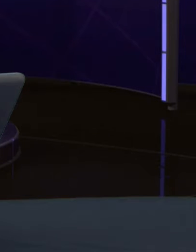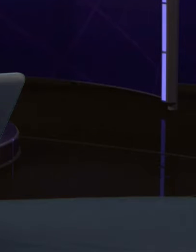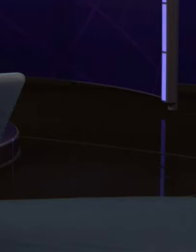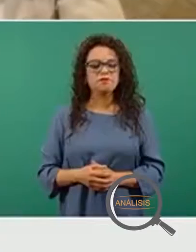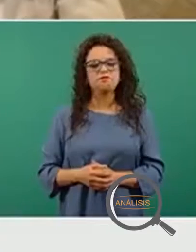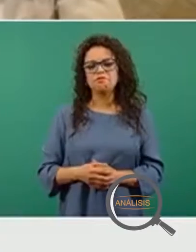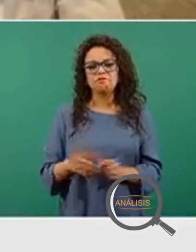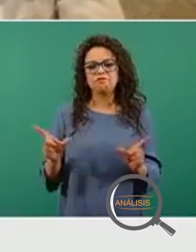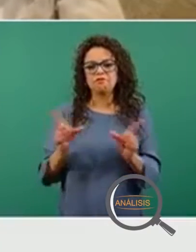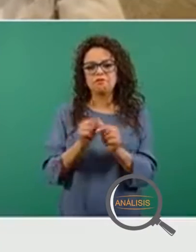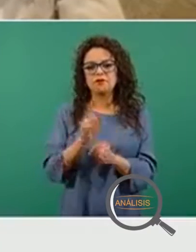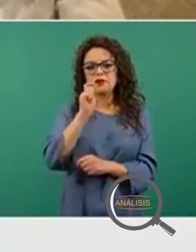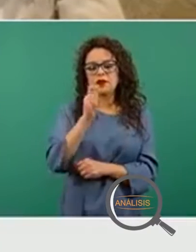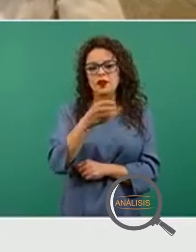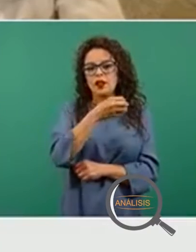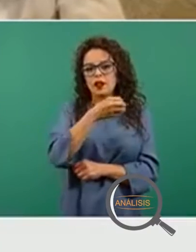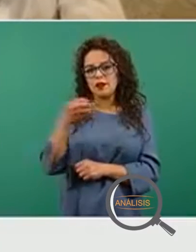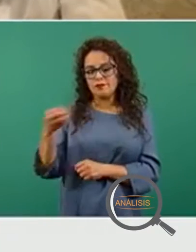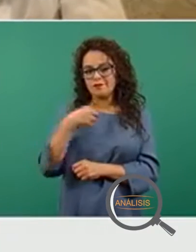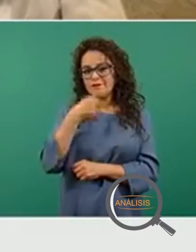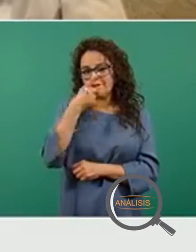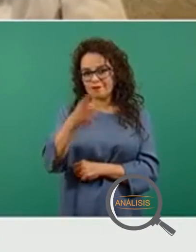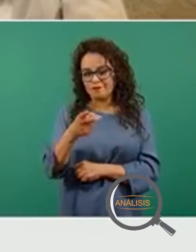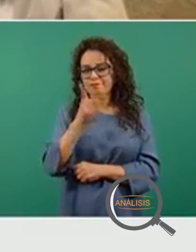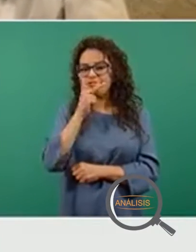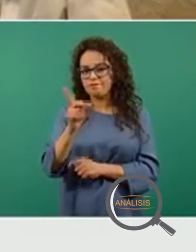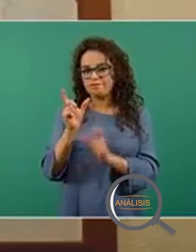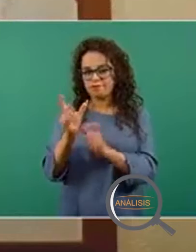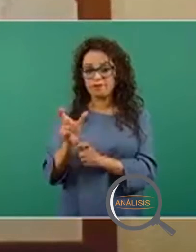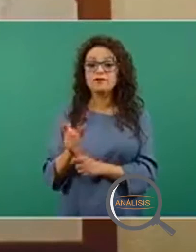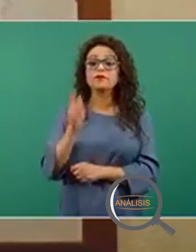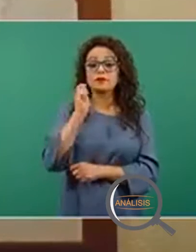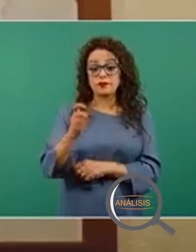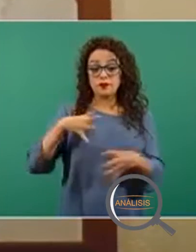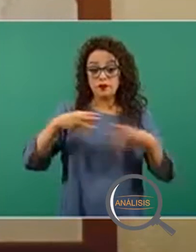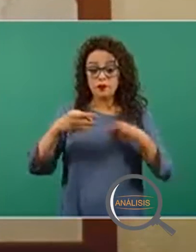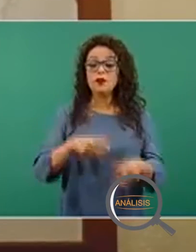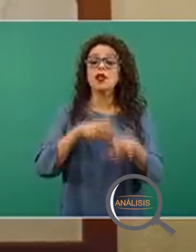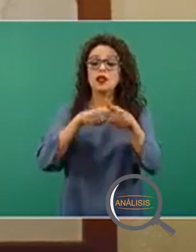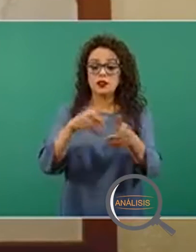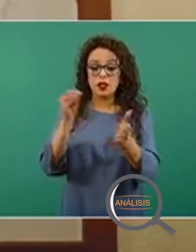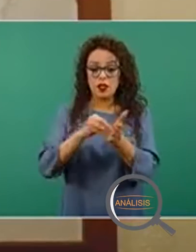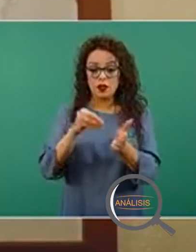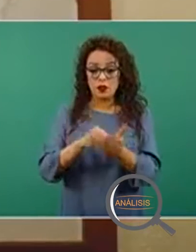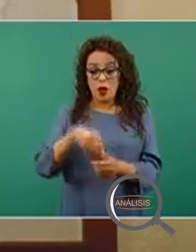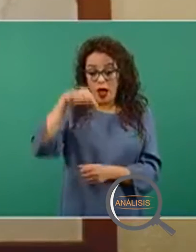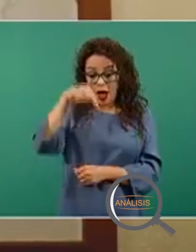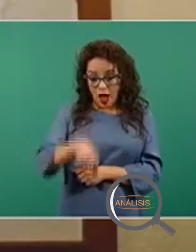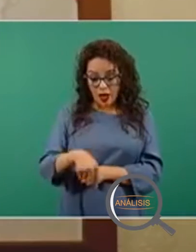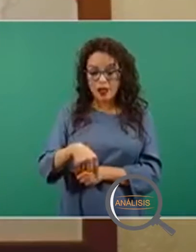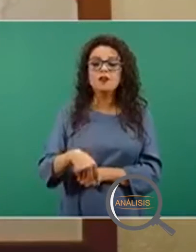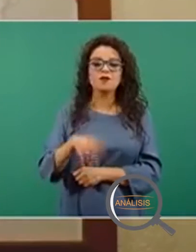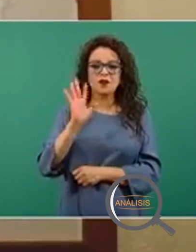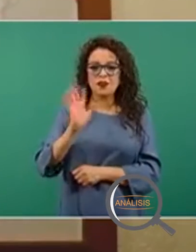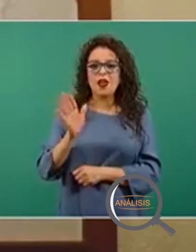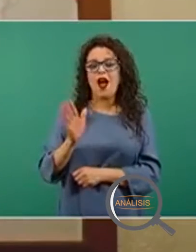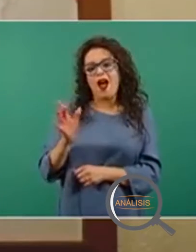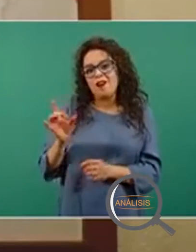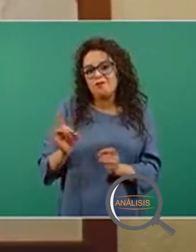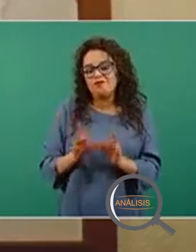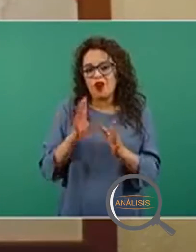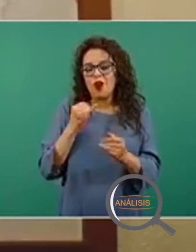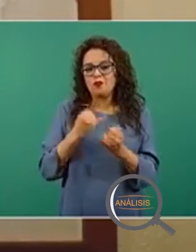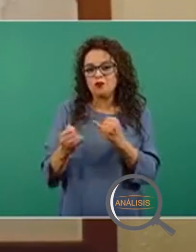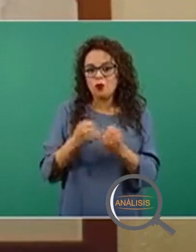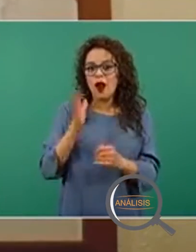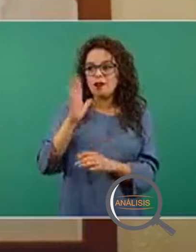la información. La epidemia sigue, pero afortunadamente en México llevamos 6 semanas con reducción de la epidemia. Este patrón ha